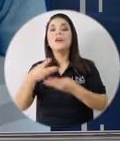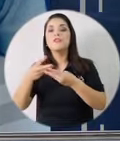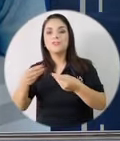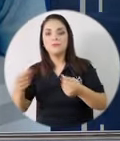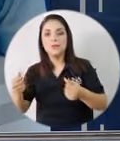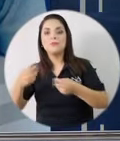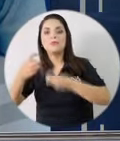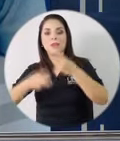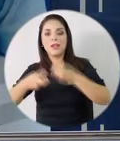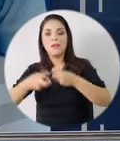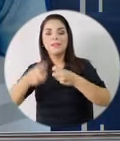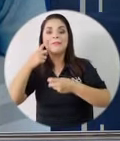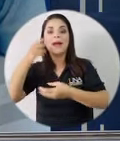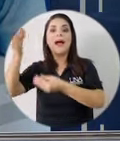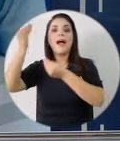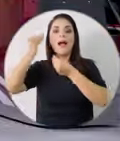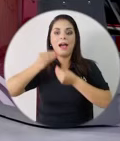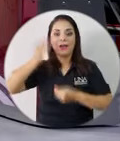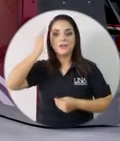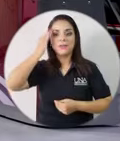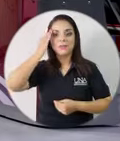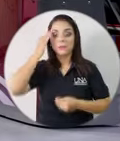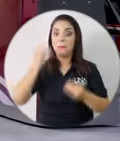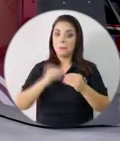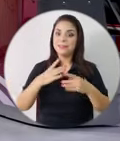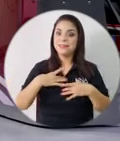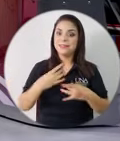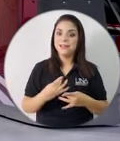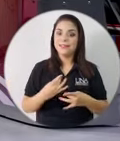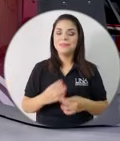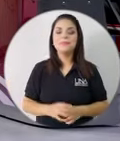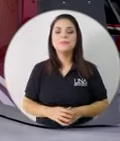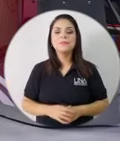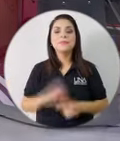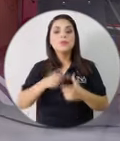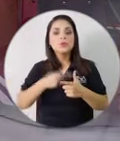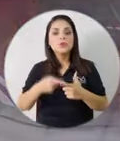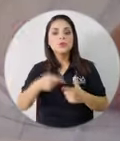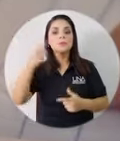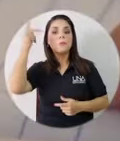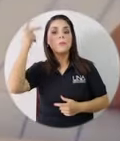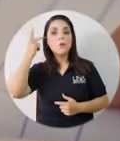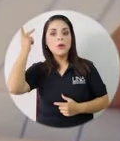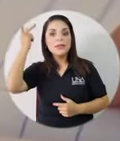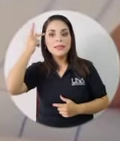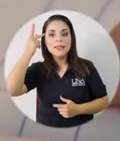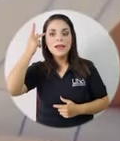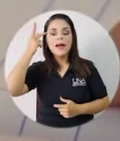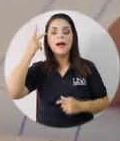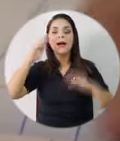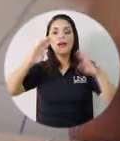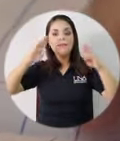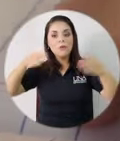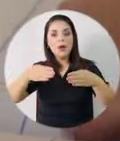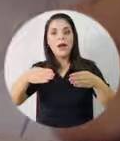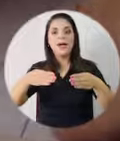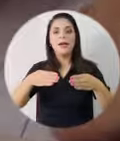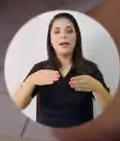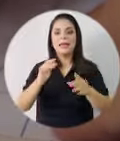un conocimiento, que es más interesante. Entonces, la política precisamente va enfocada en